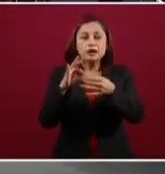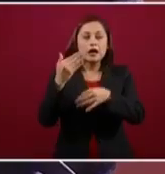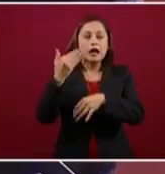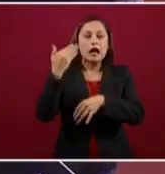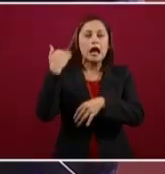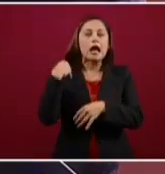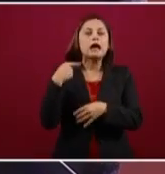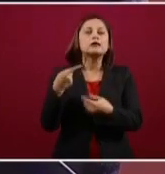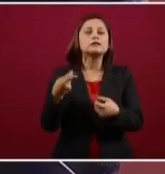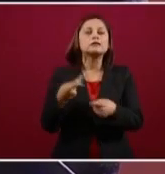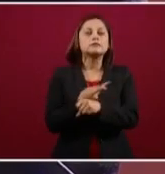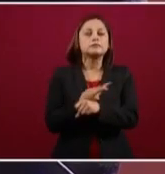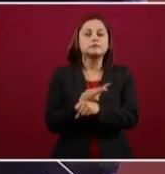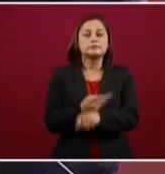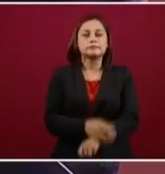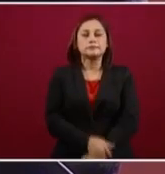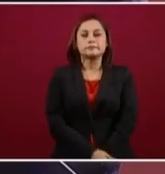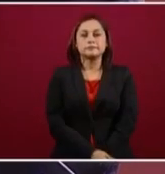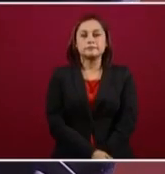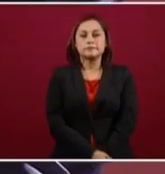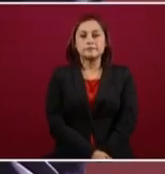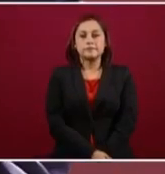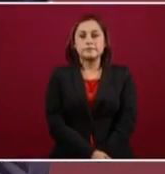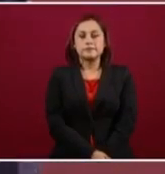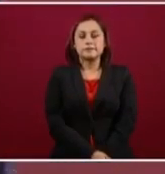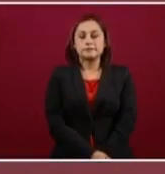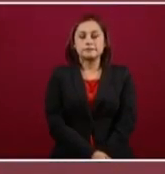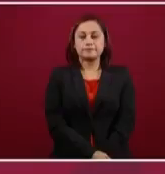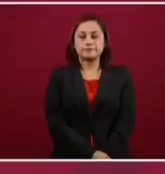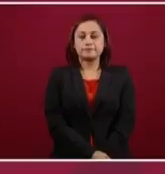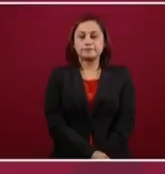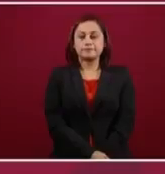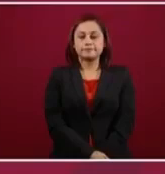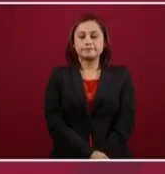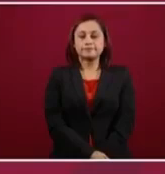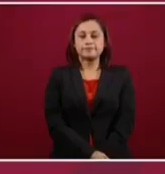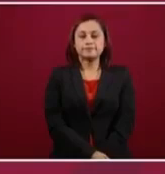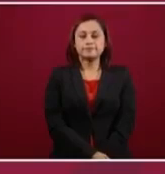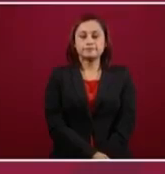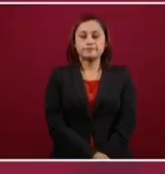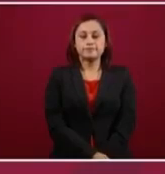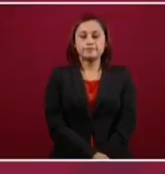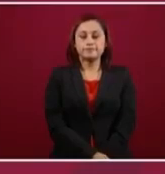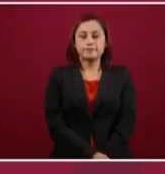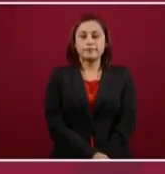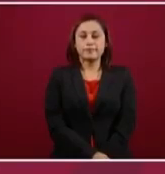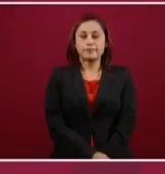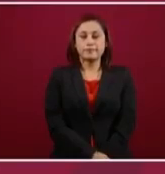se tenían todas estas